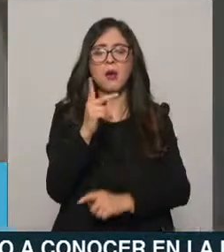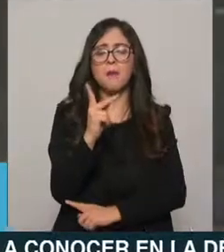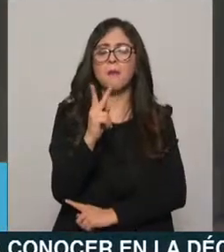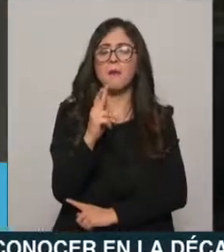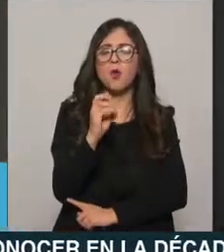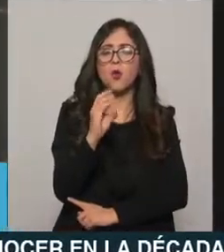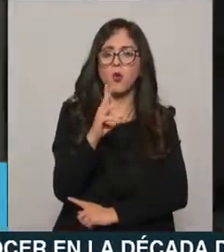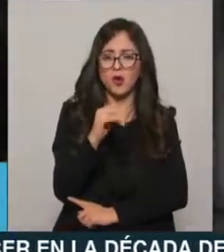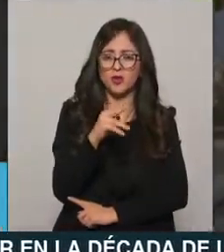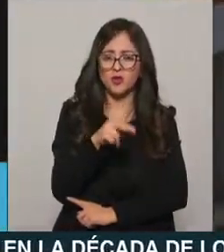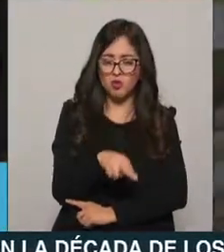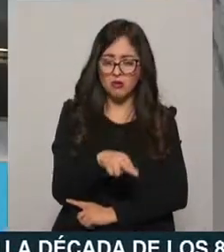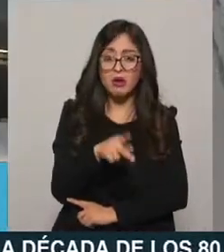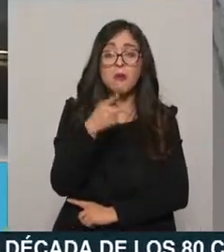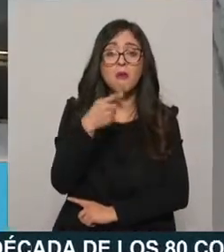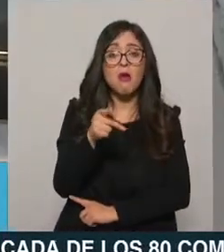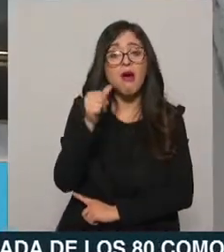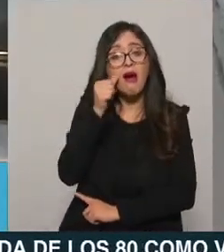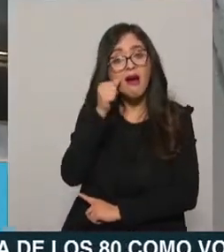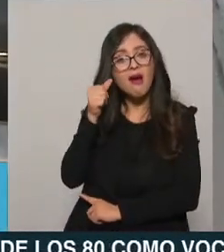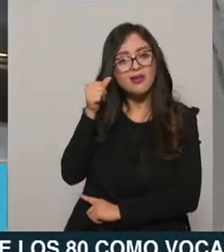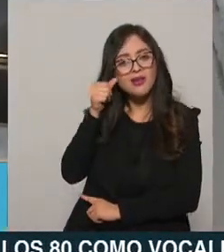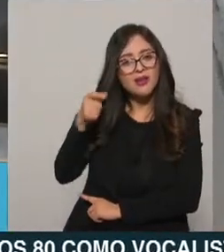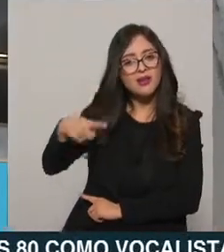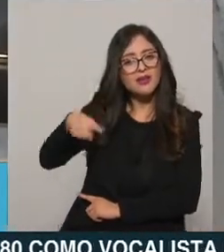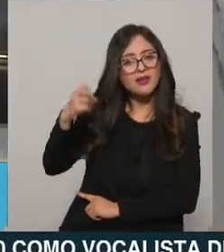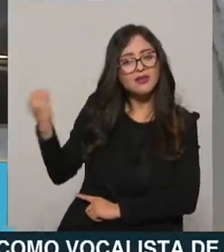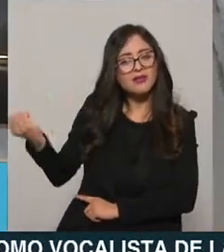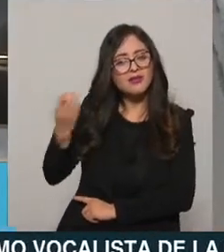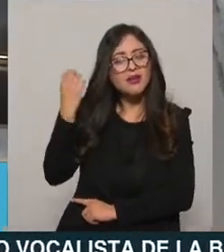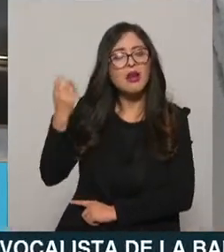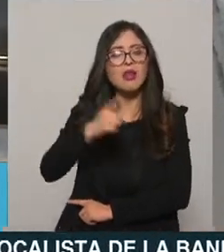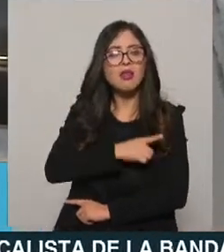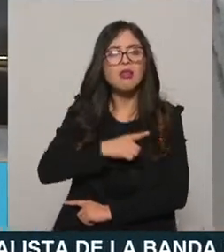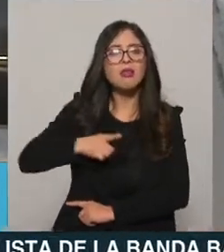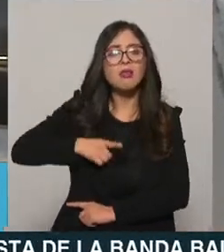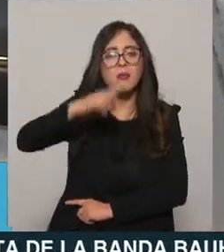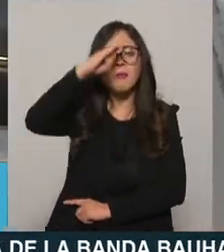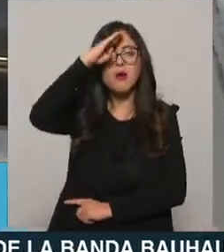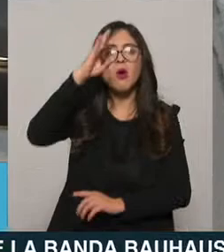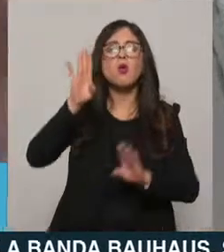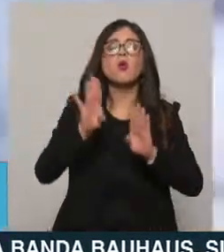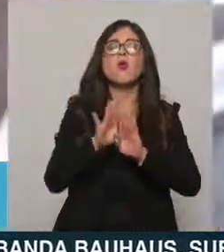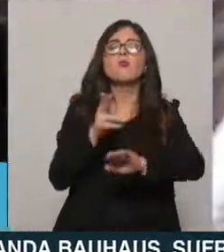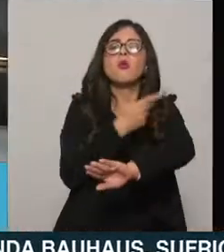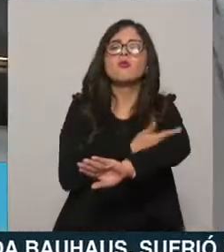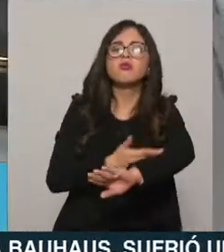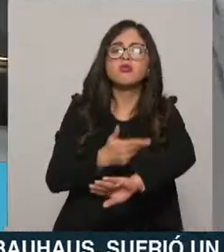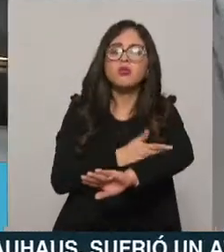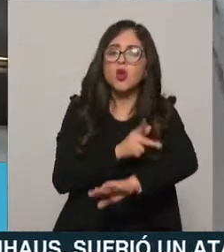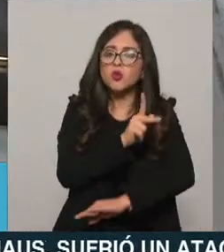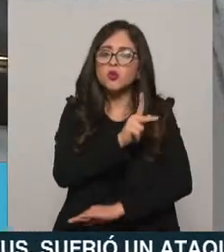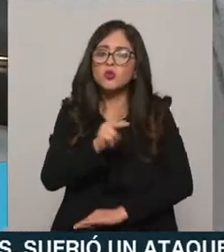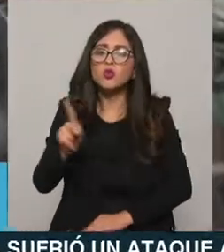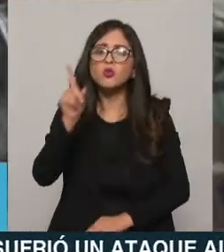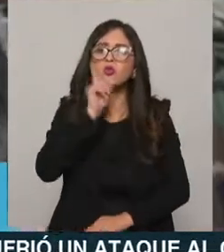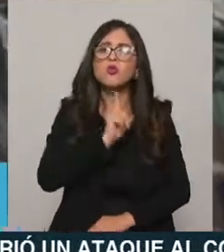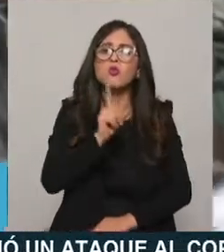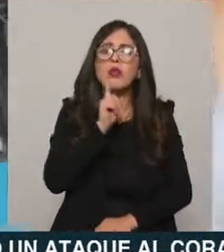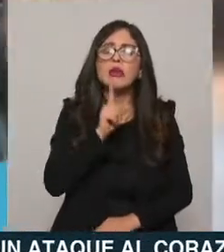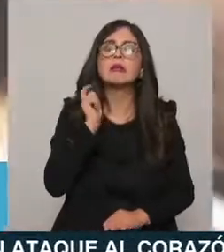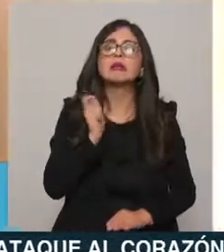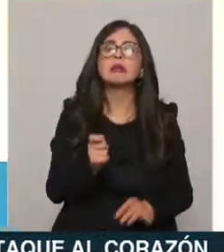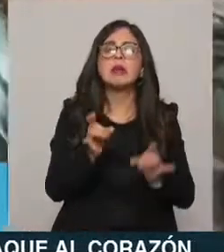dijo ayer, trabajar la manera en que las mujeres se enfrentan a